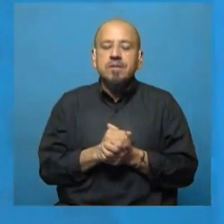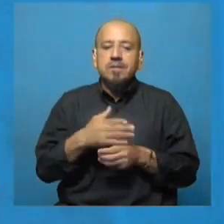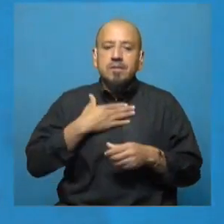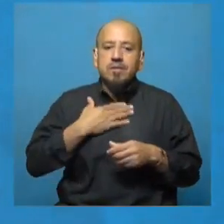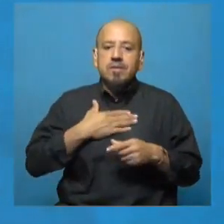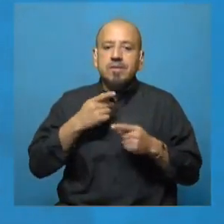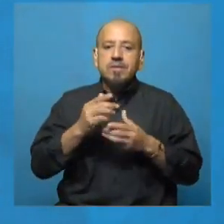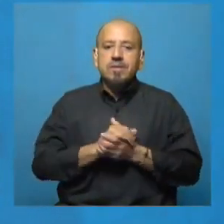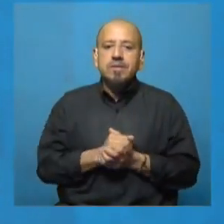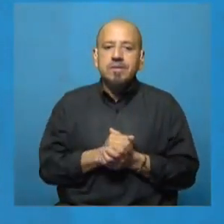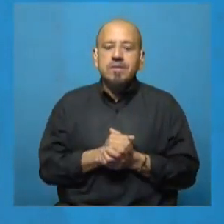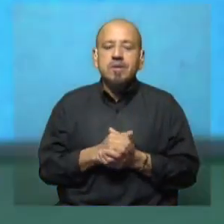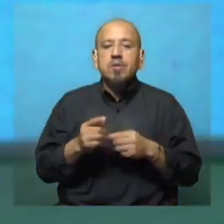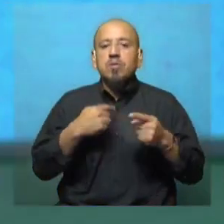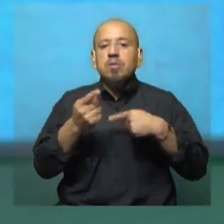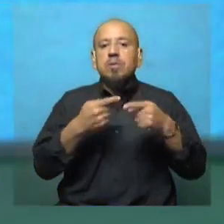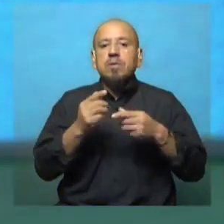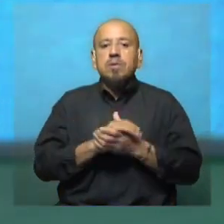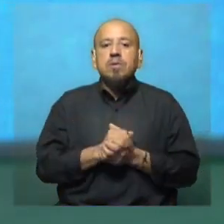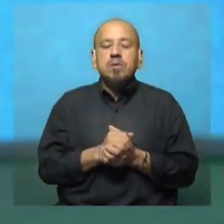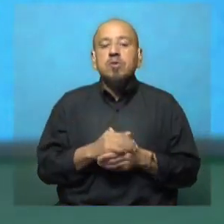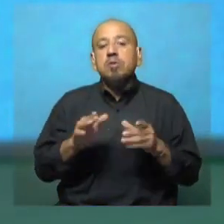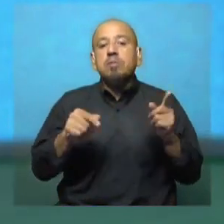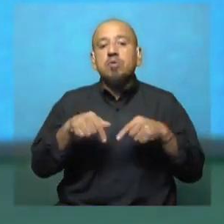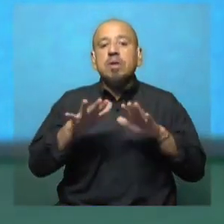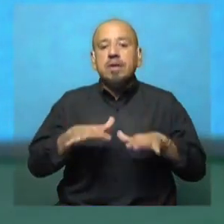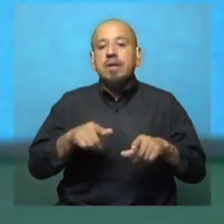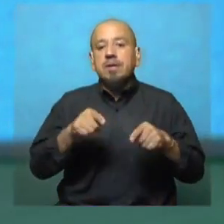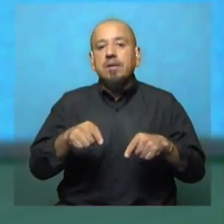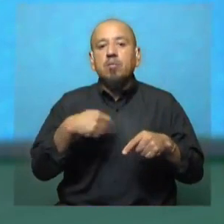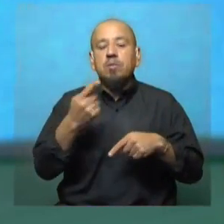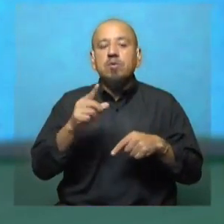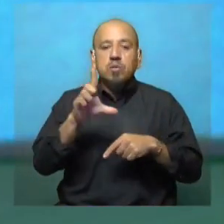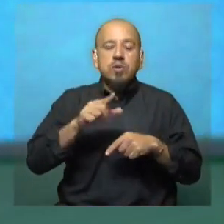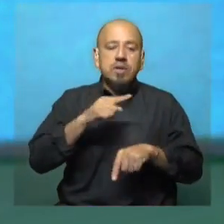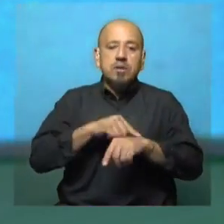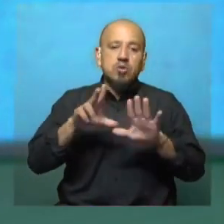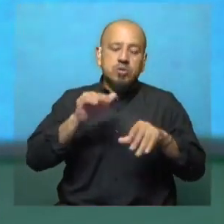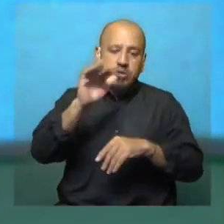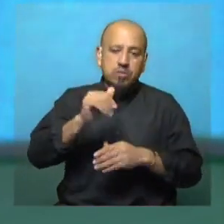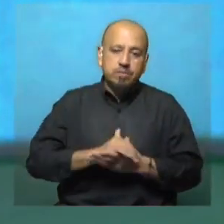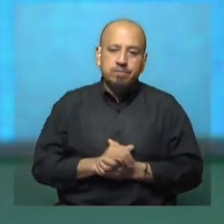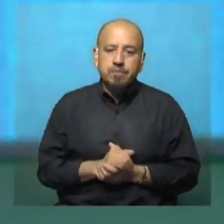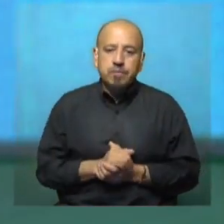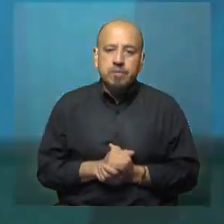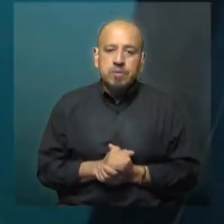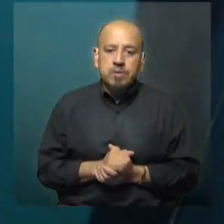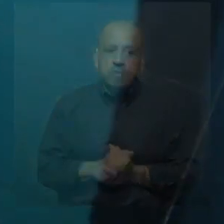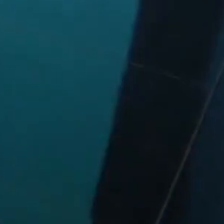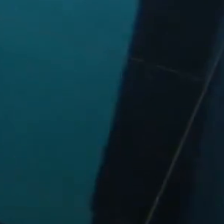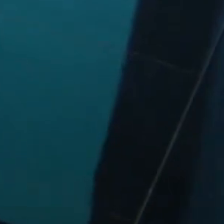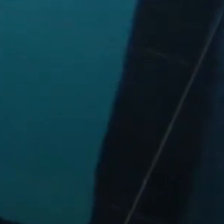un placer haber estado acá sola seguimos en otro momento eh arriba nos vamos ustedes Acá en la pantalla volvemos el lunes a las 20 horas que pasan bien